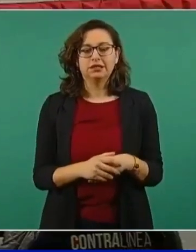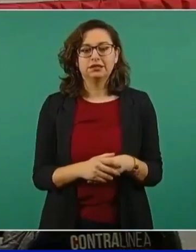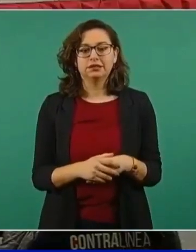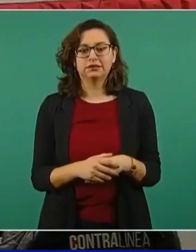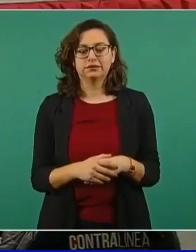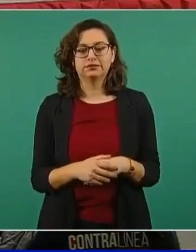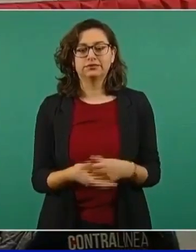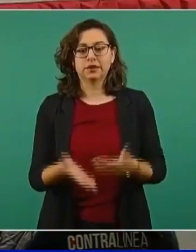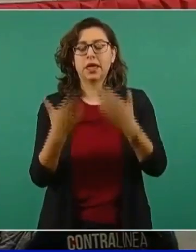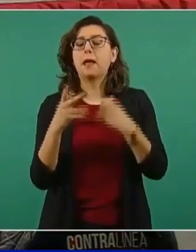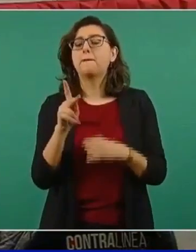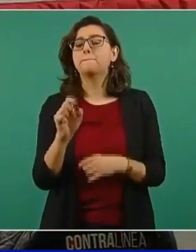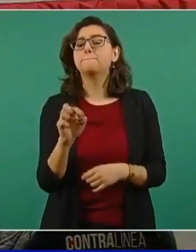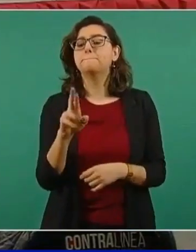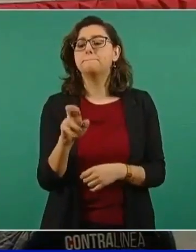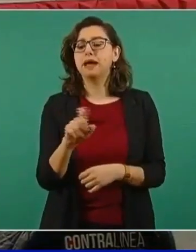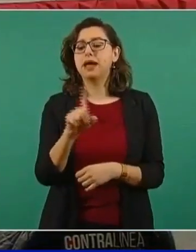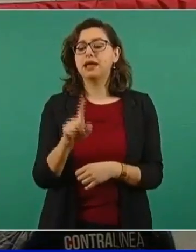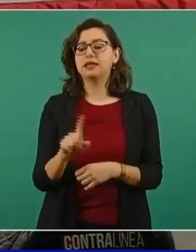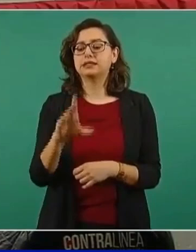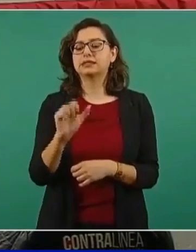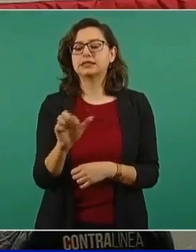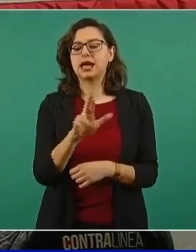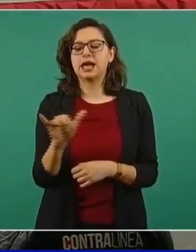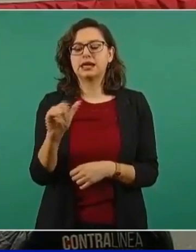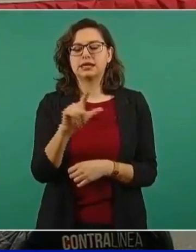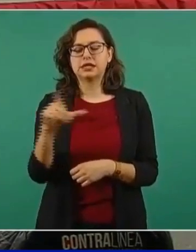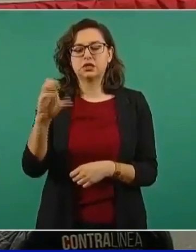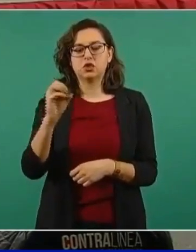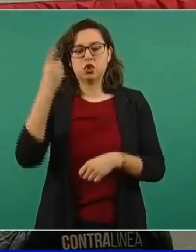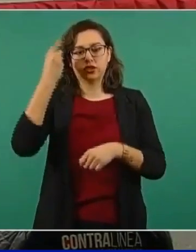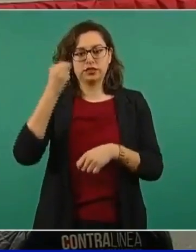Madaí Pérez Carrillo, que es directora de